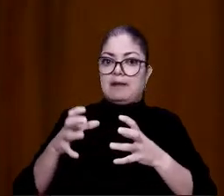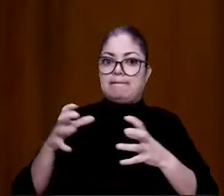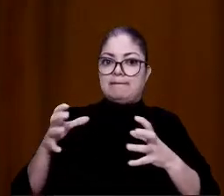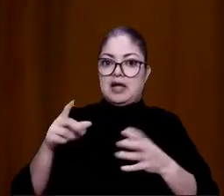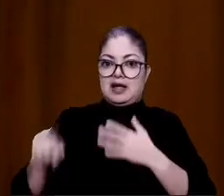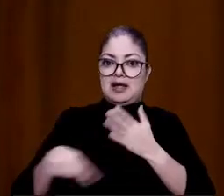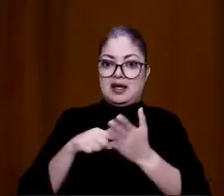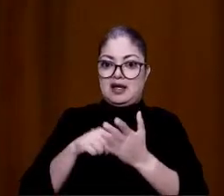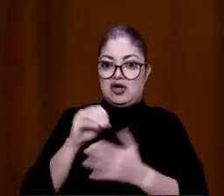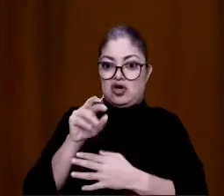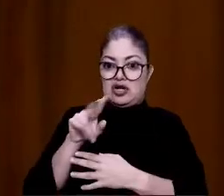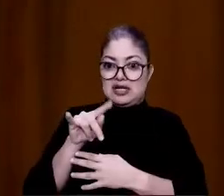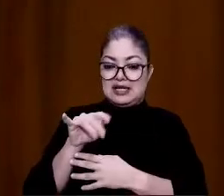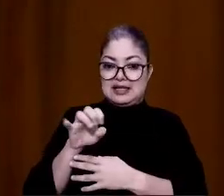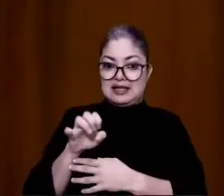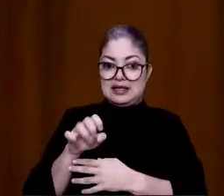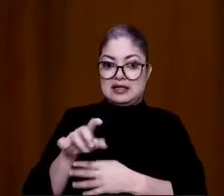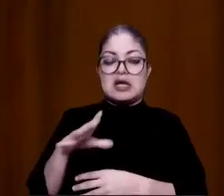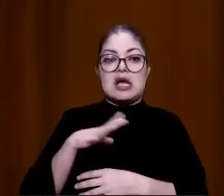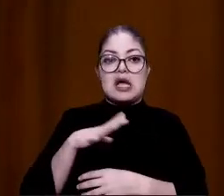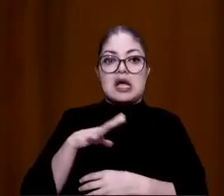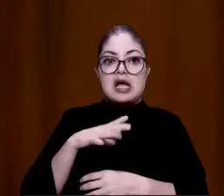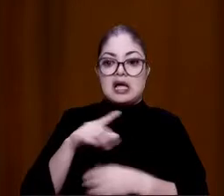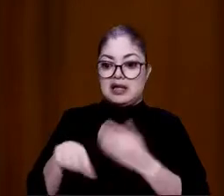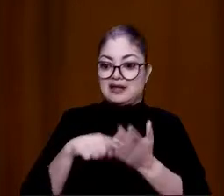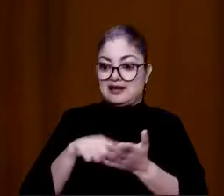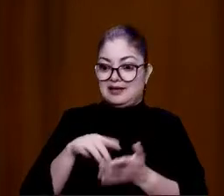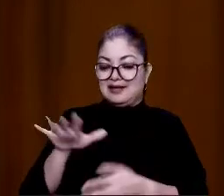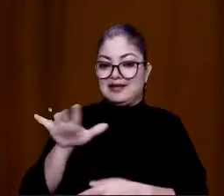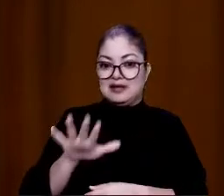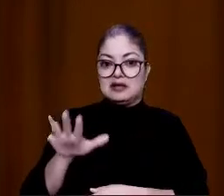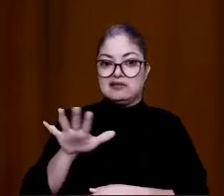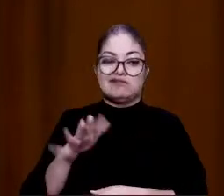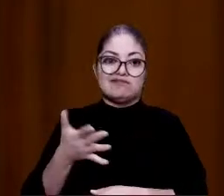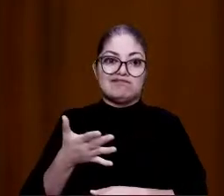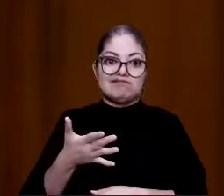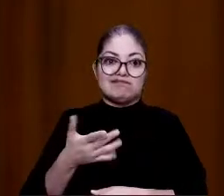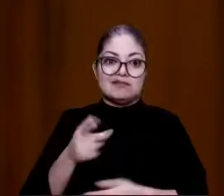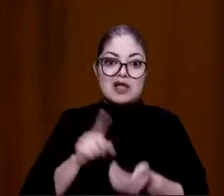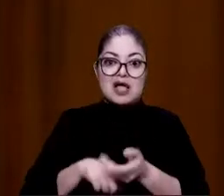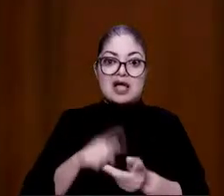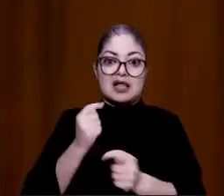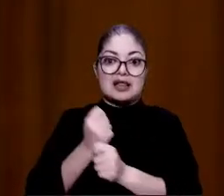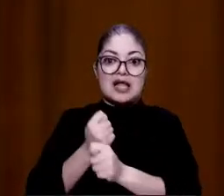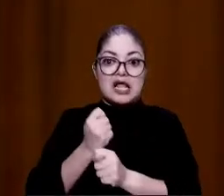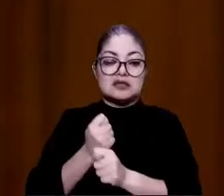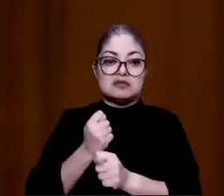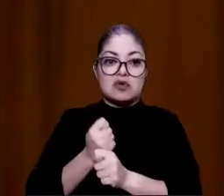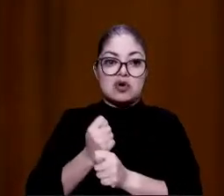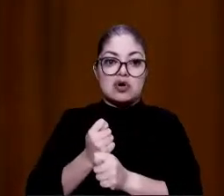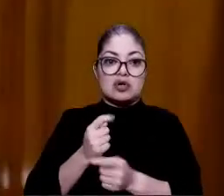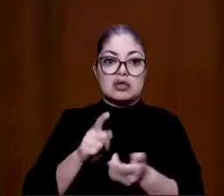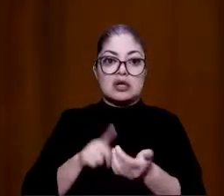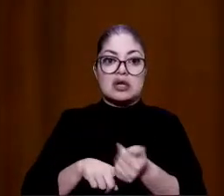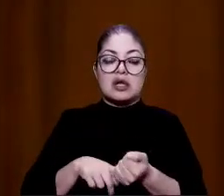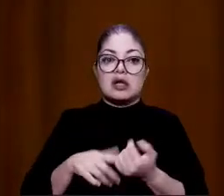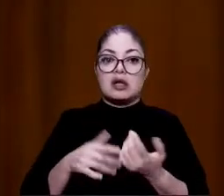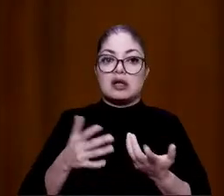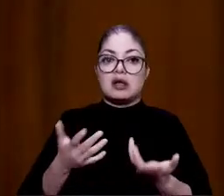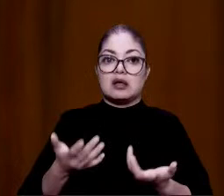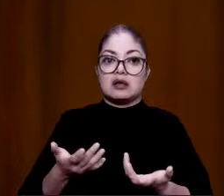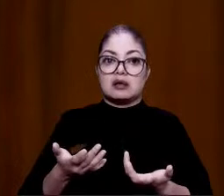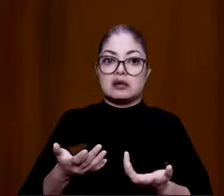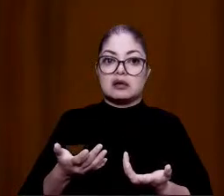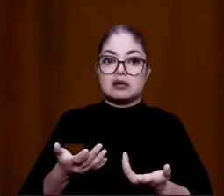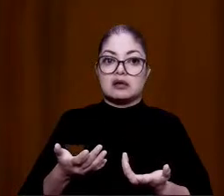oriente. Hay secciones que desafortunadamente los medios de transporte de mediana